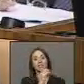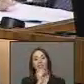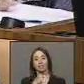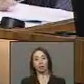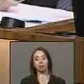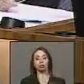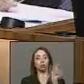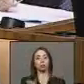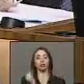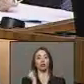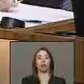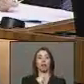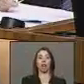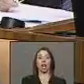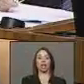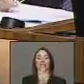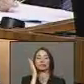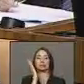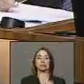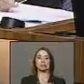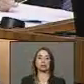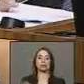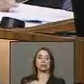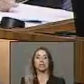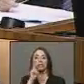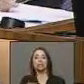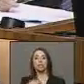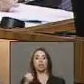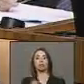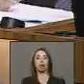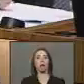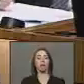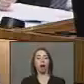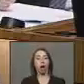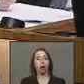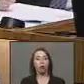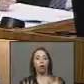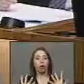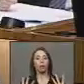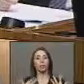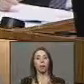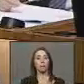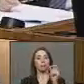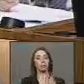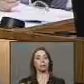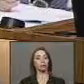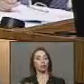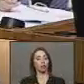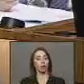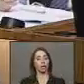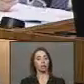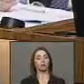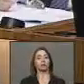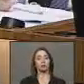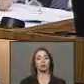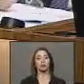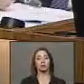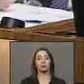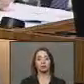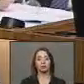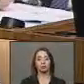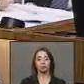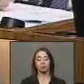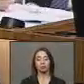de la fuerza laboral quedó sin trabajo. Y se estimaron unos 10.000 trabajadores desempleados.